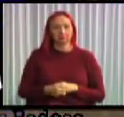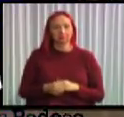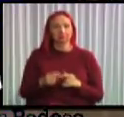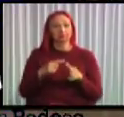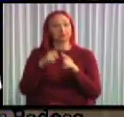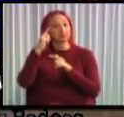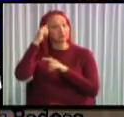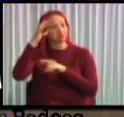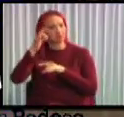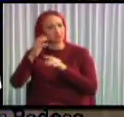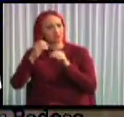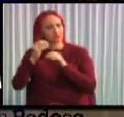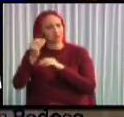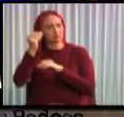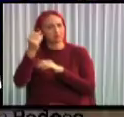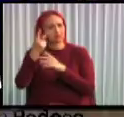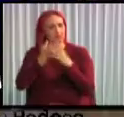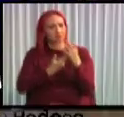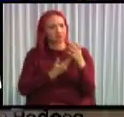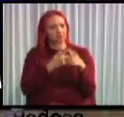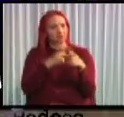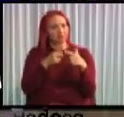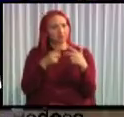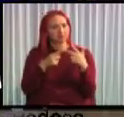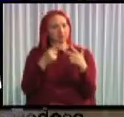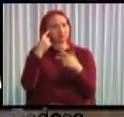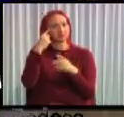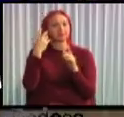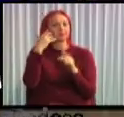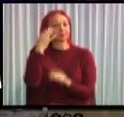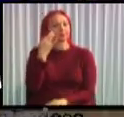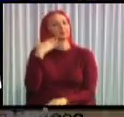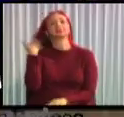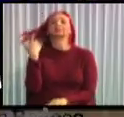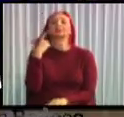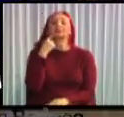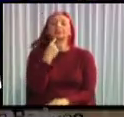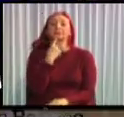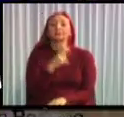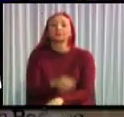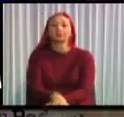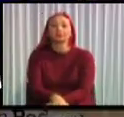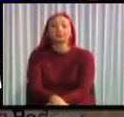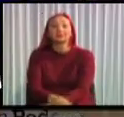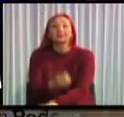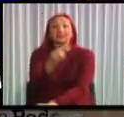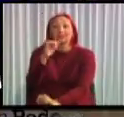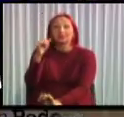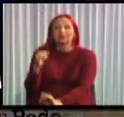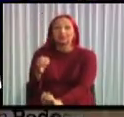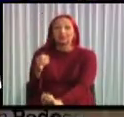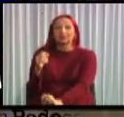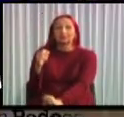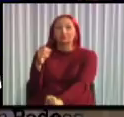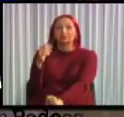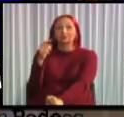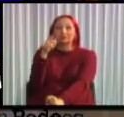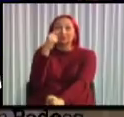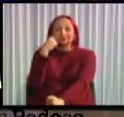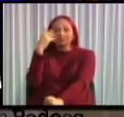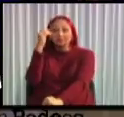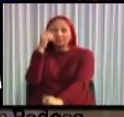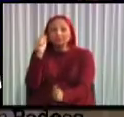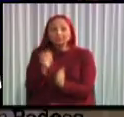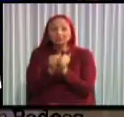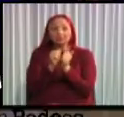Austin, usted qué dice que es como el más jovencito de los tres, ¿verdad? Vamos a ver. Don Javier Rivera dice que si jugaron puro, se anduvieron